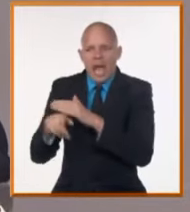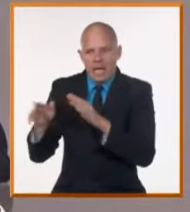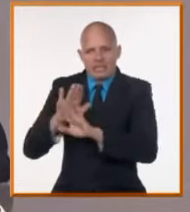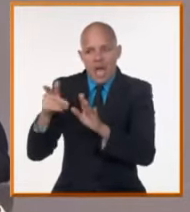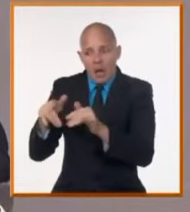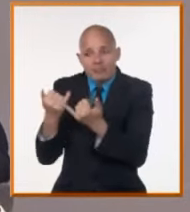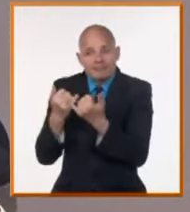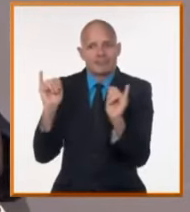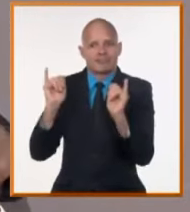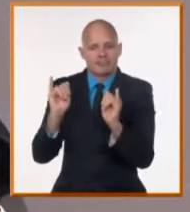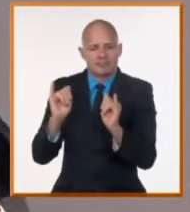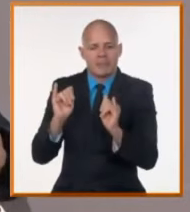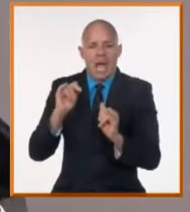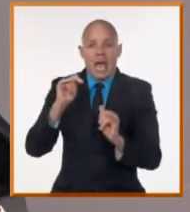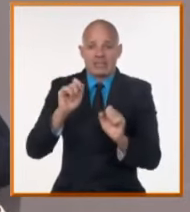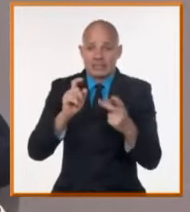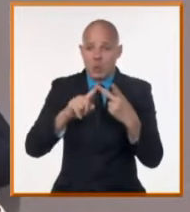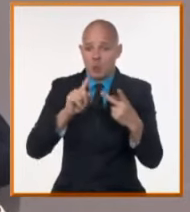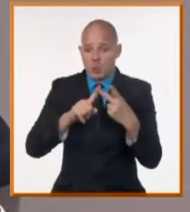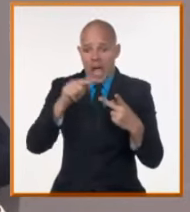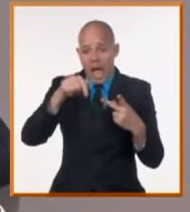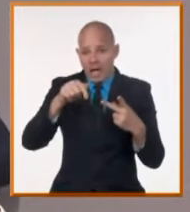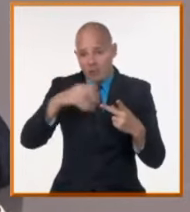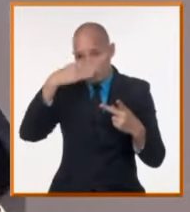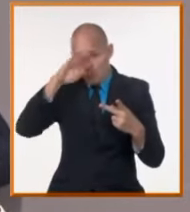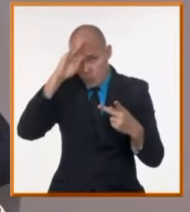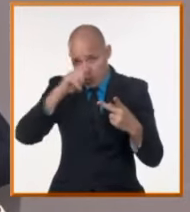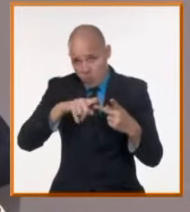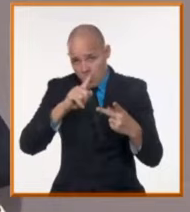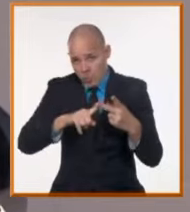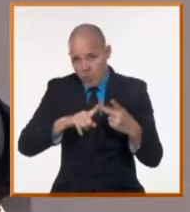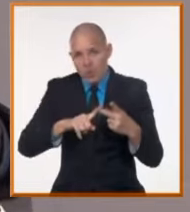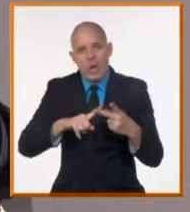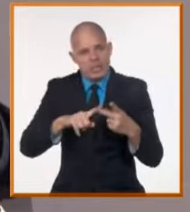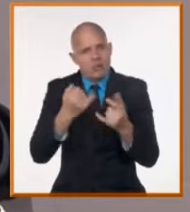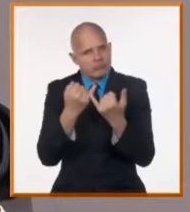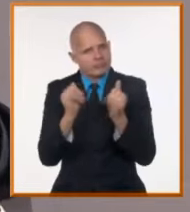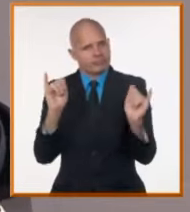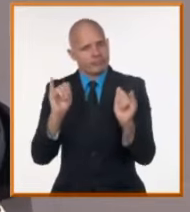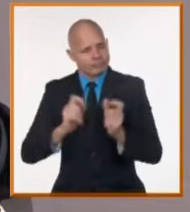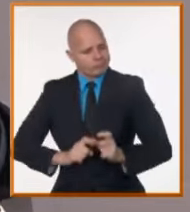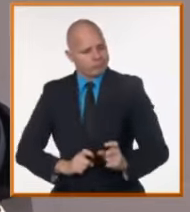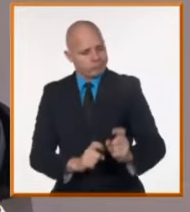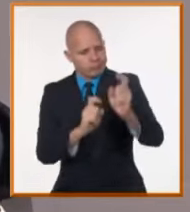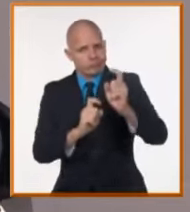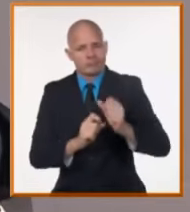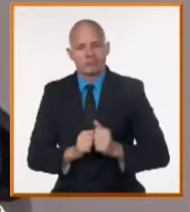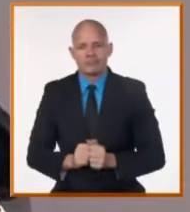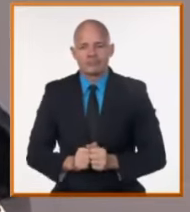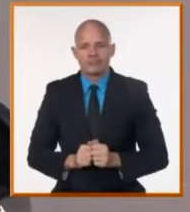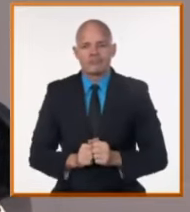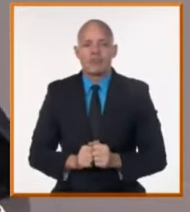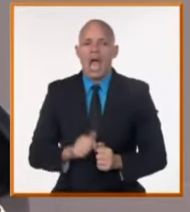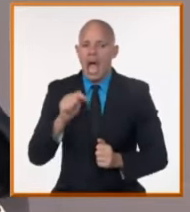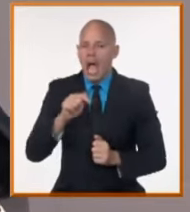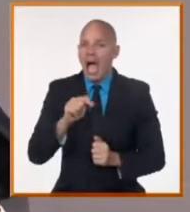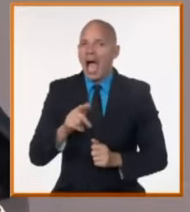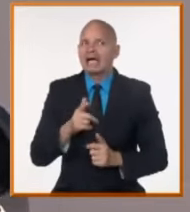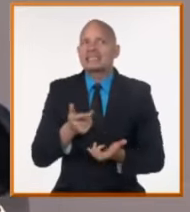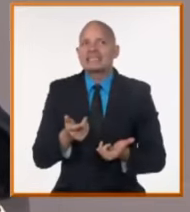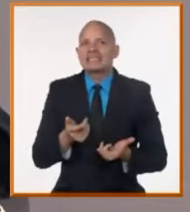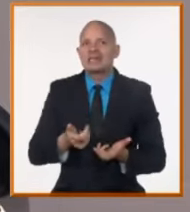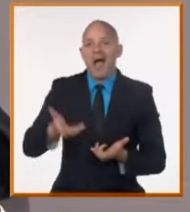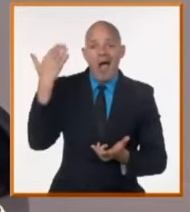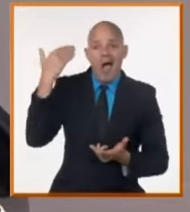manera profunda transforma todo el mapa político, porque constituye la ruptura en el hasta entonces